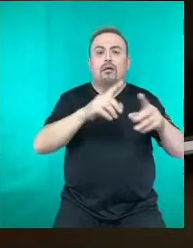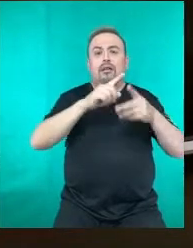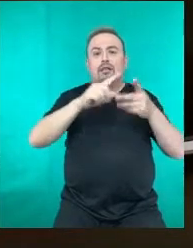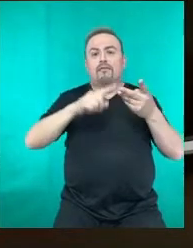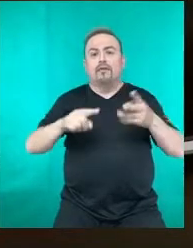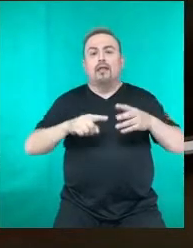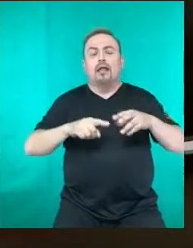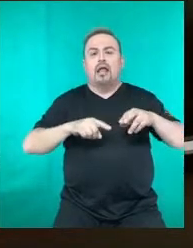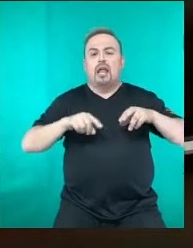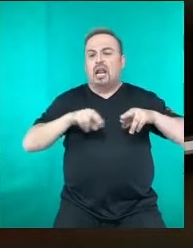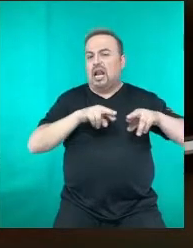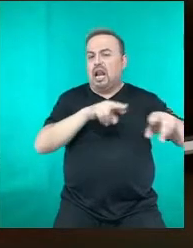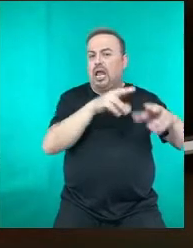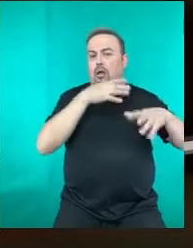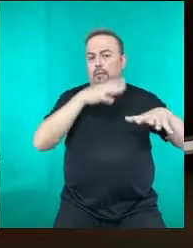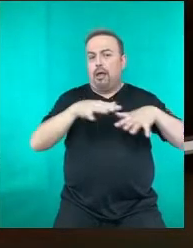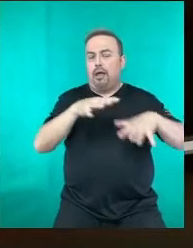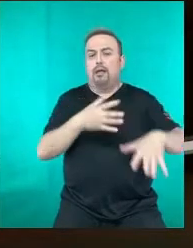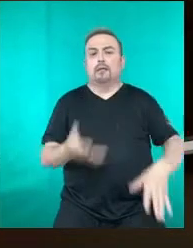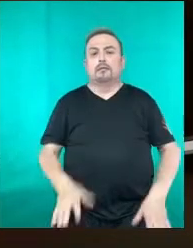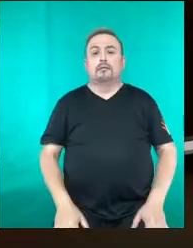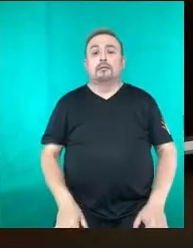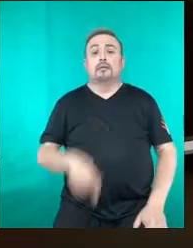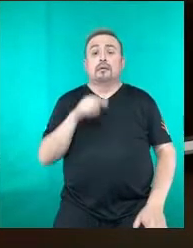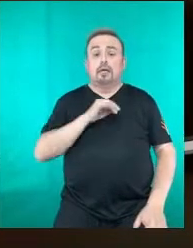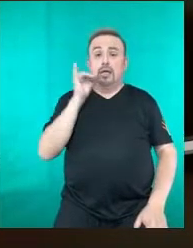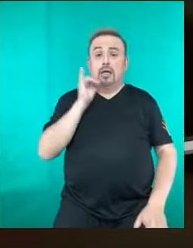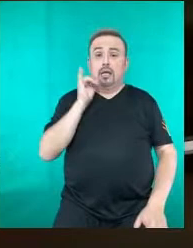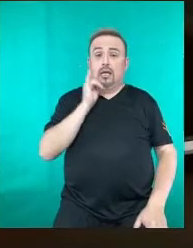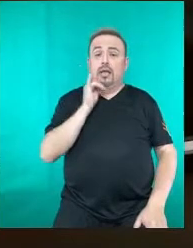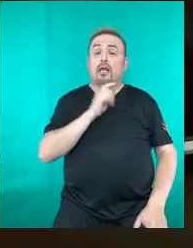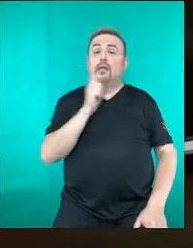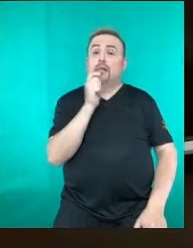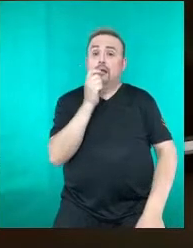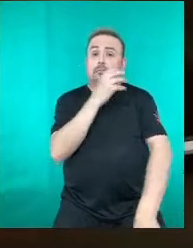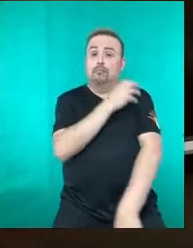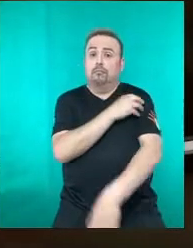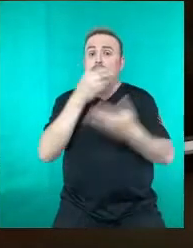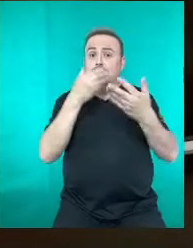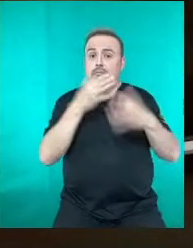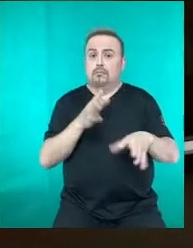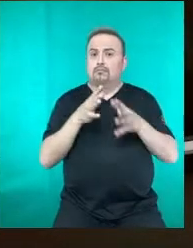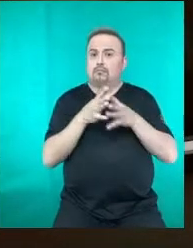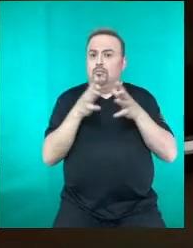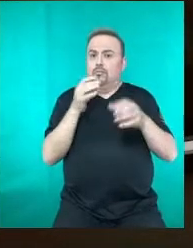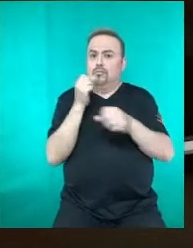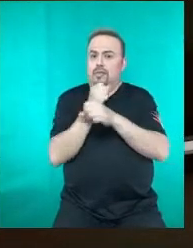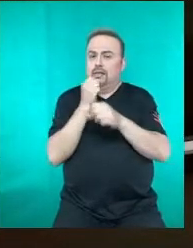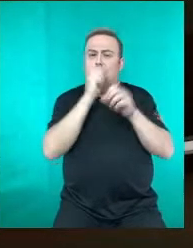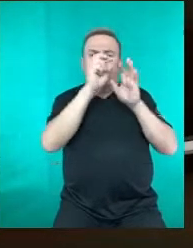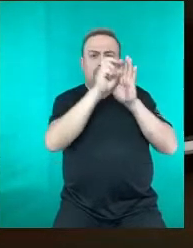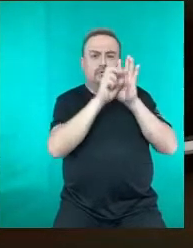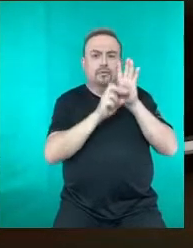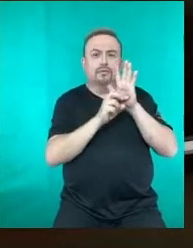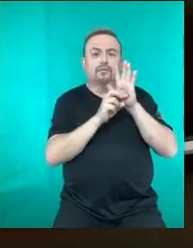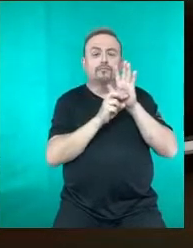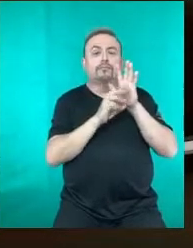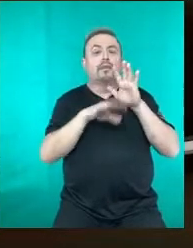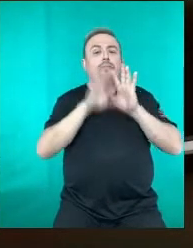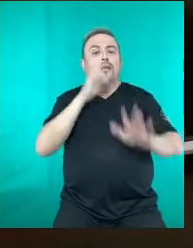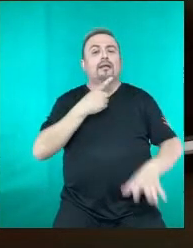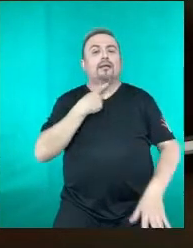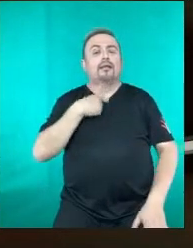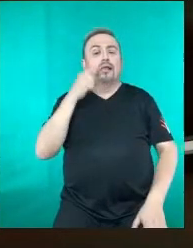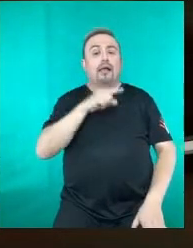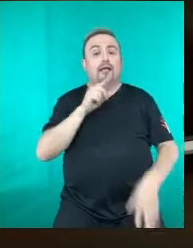receptores. En Iquique, en Tarapacá, también hemos hecho bastantes proyectos. Uno de los más interesantes fue el